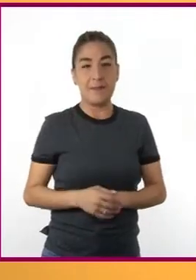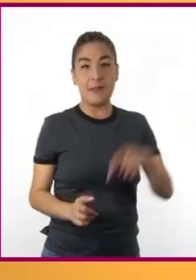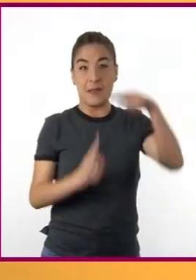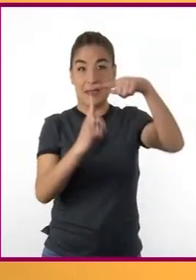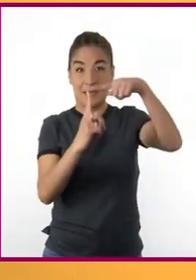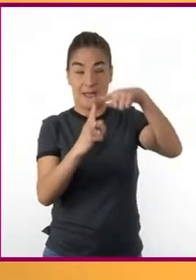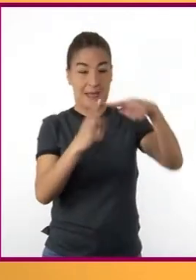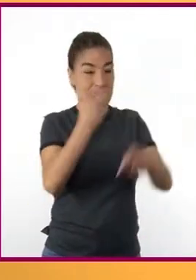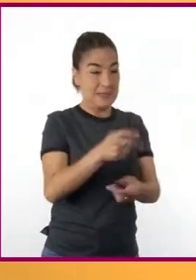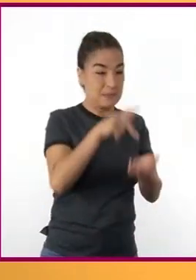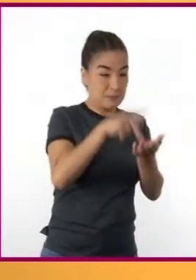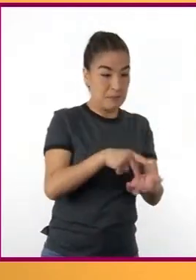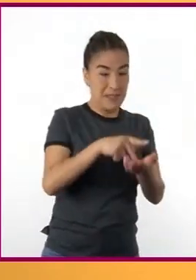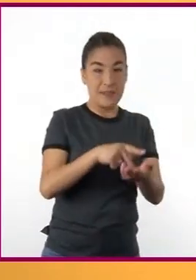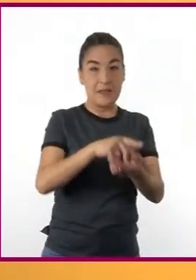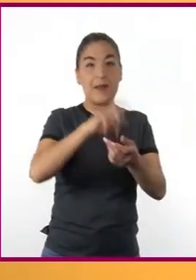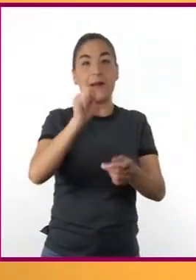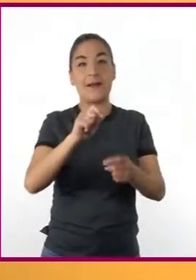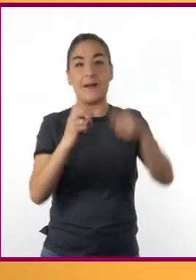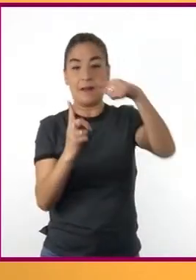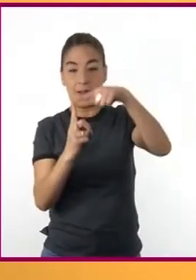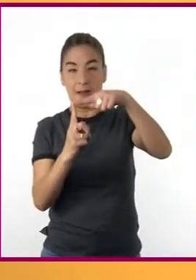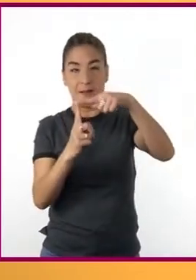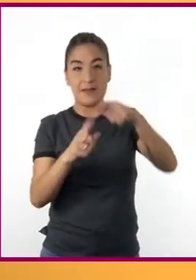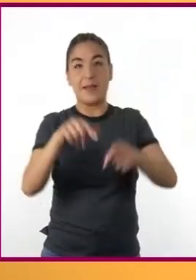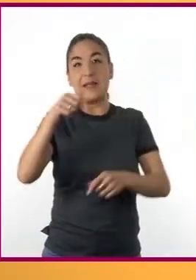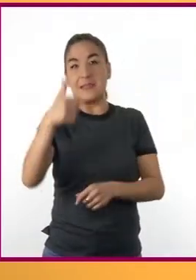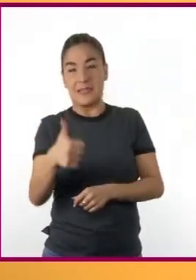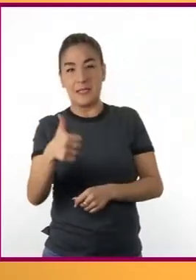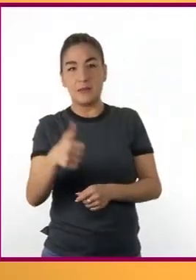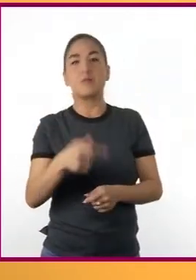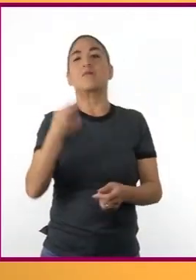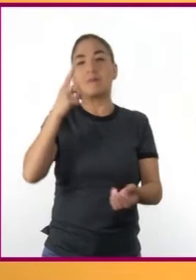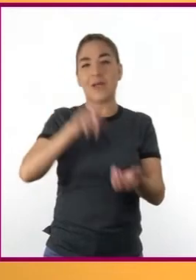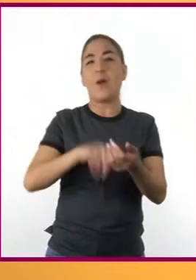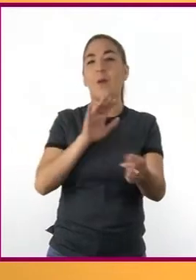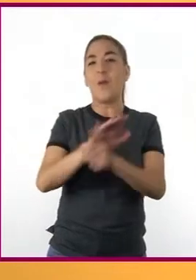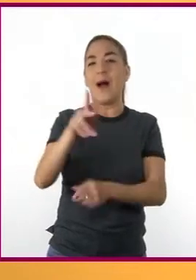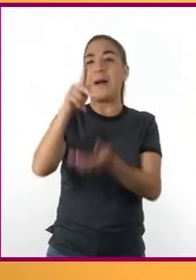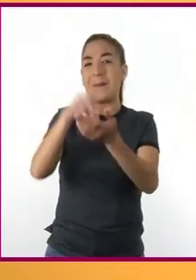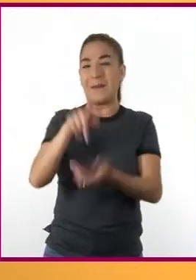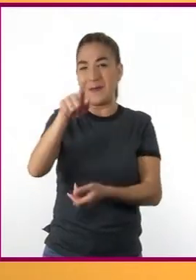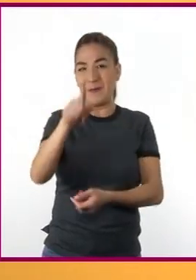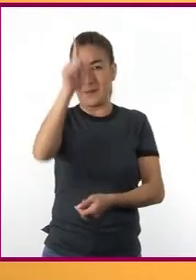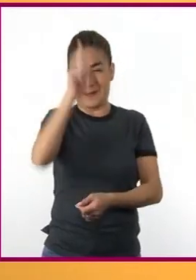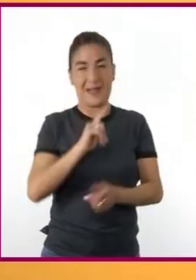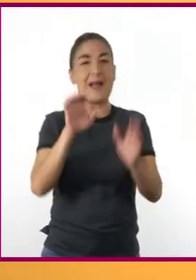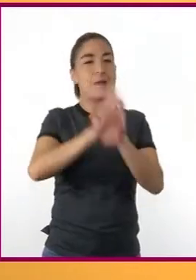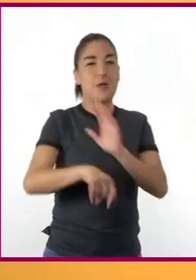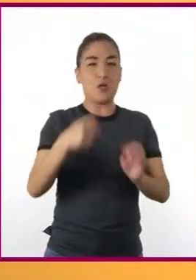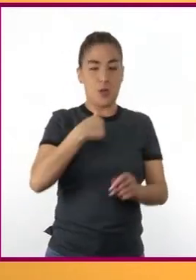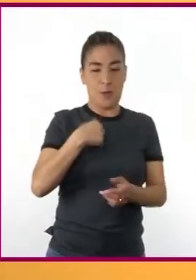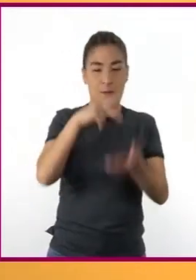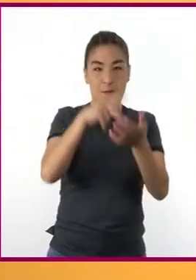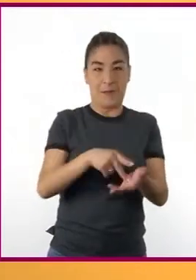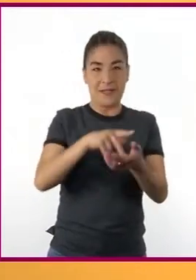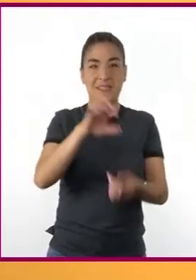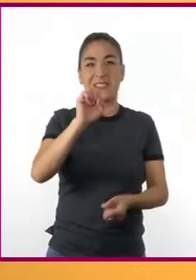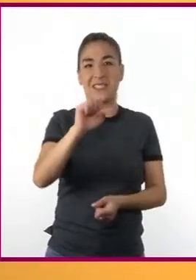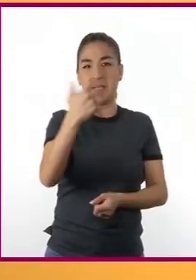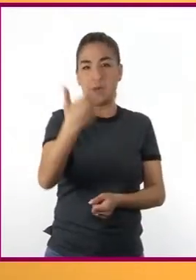su peso entre 6, obtendrán su peso en la Luna. Veamos, yo peso 68